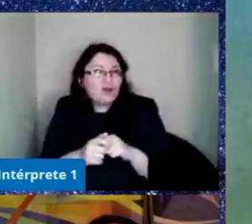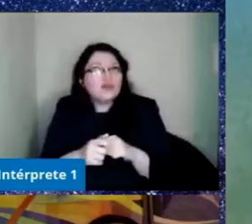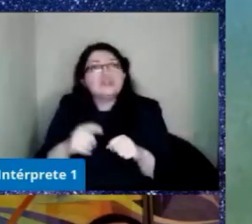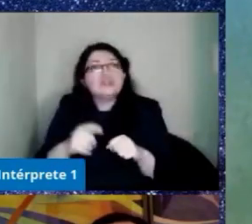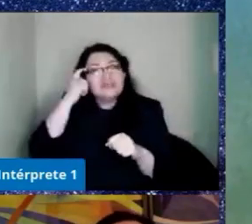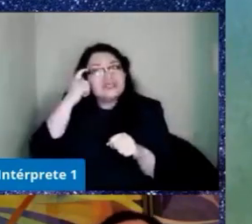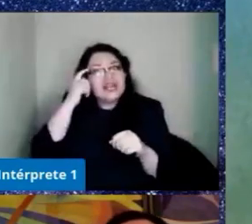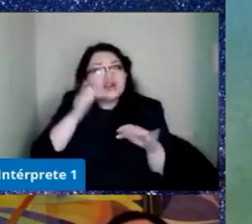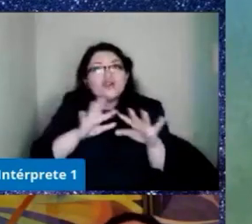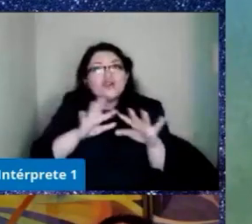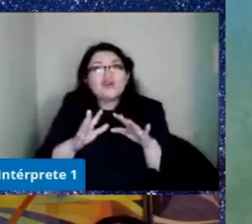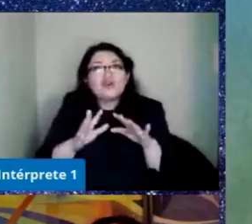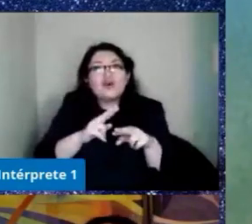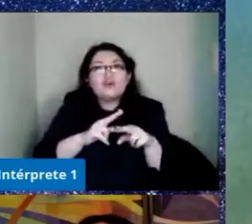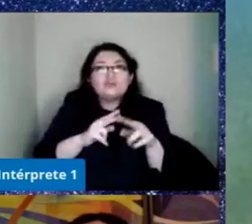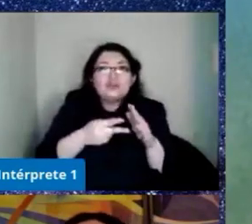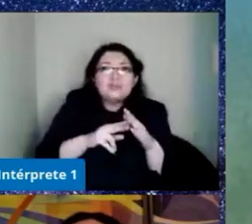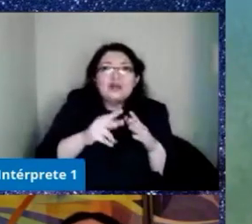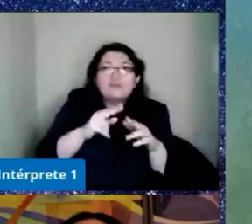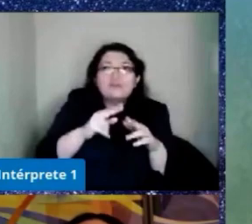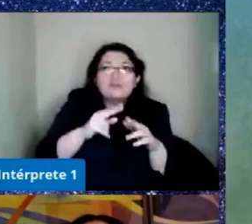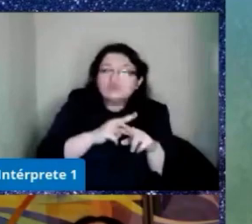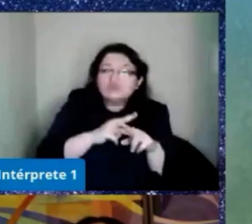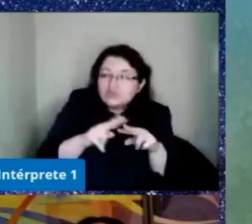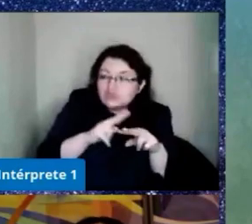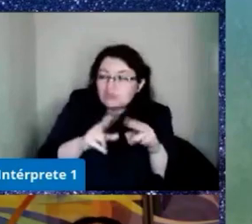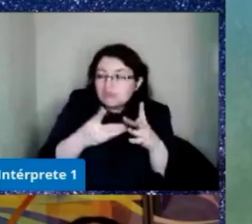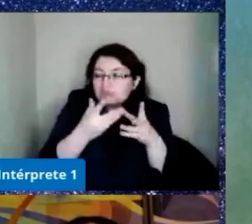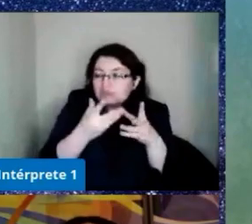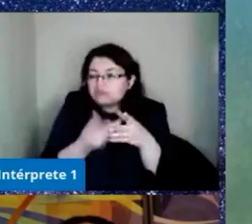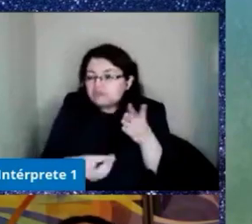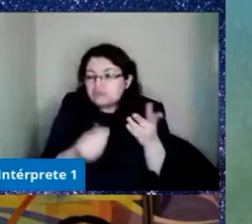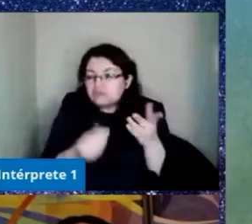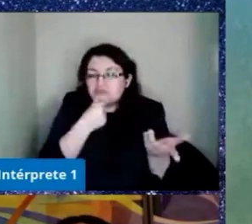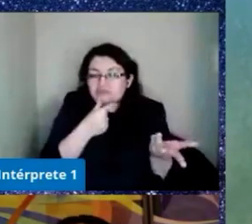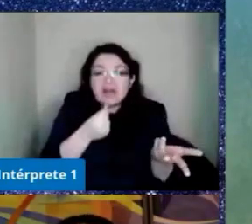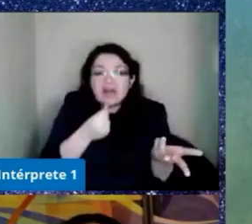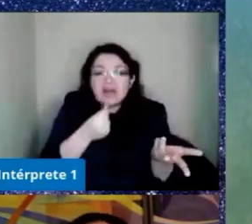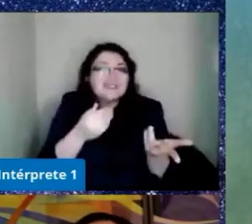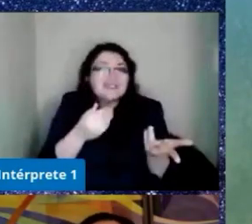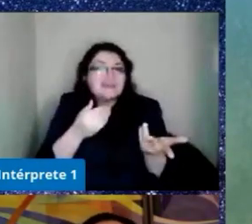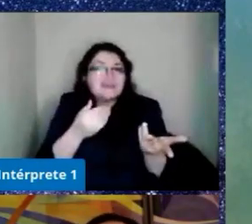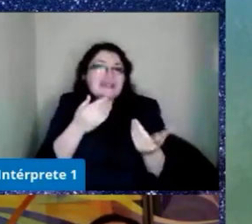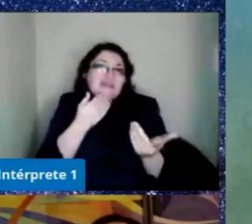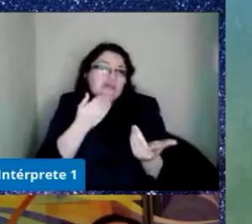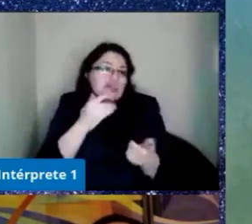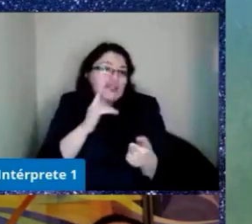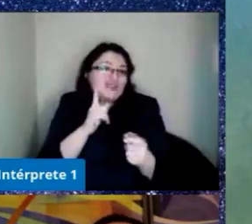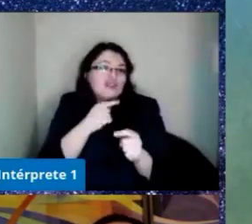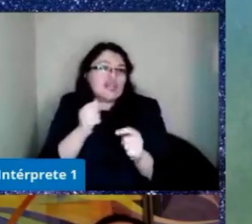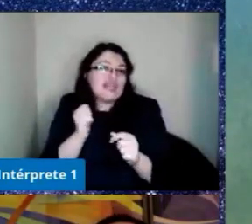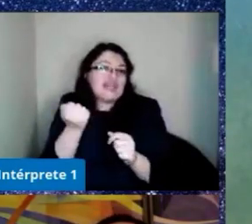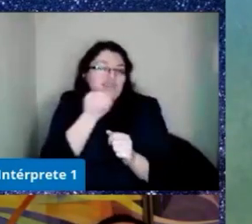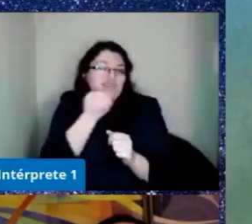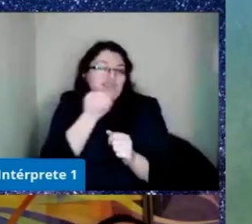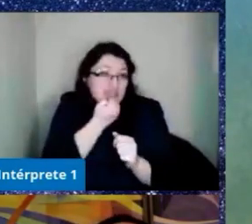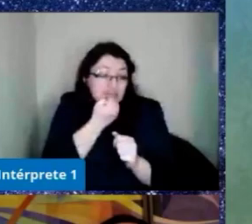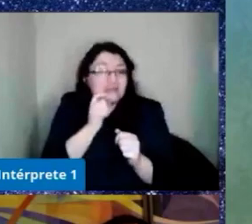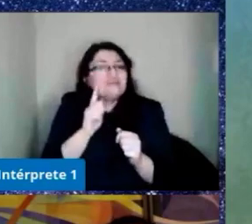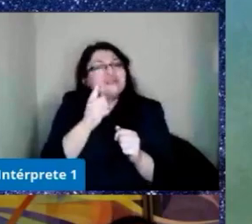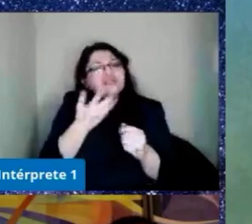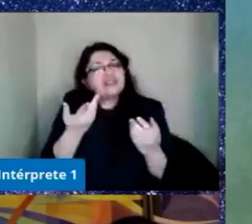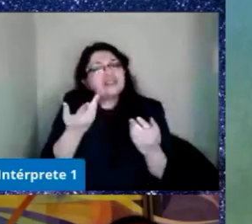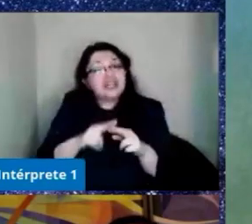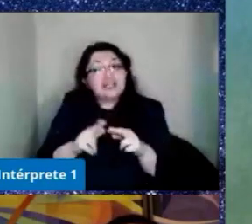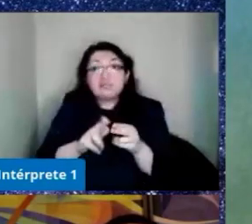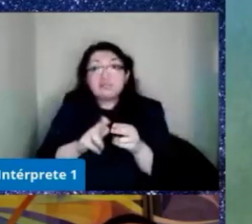más seguras también para no cometer un tremendo error. Entre medio me acerqué, por ejemplo, a personas que pudieran